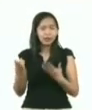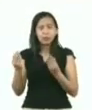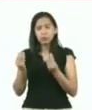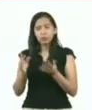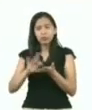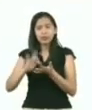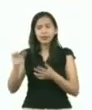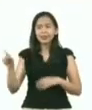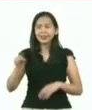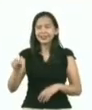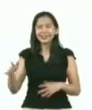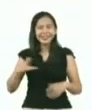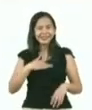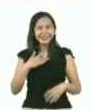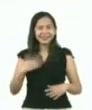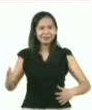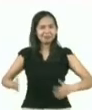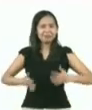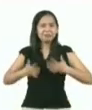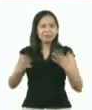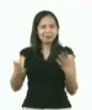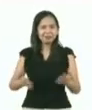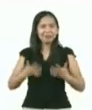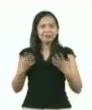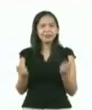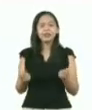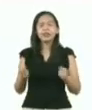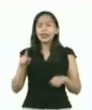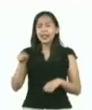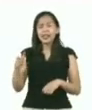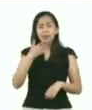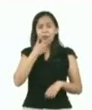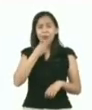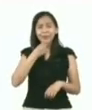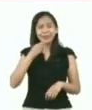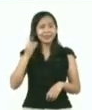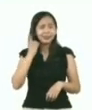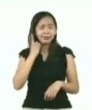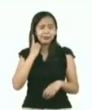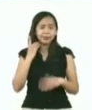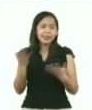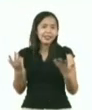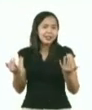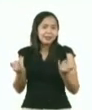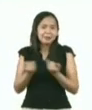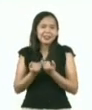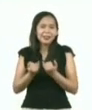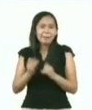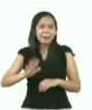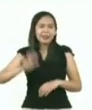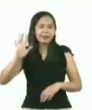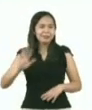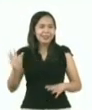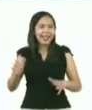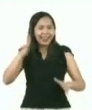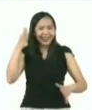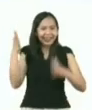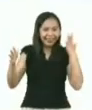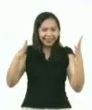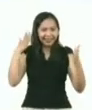tu entusiasmo. Digo que es no solamente un hombre y un diputado activo, sino hiperactivo, porque